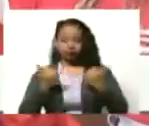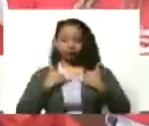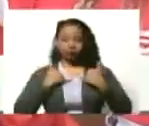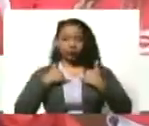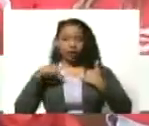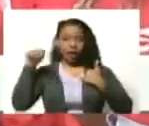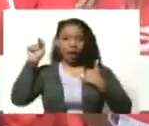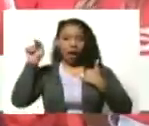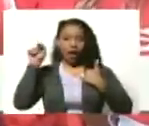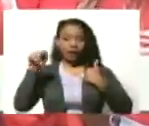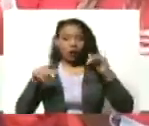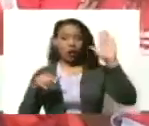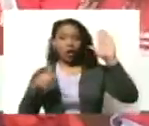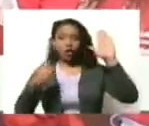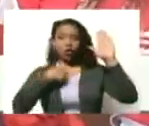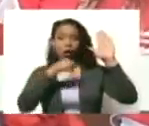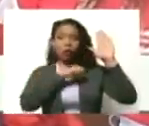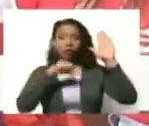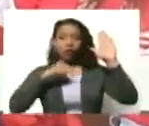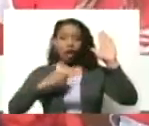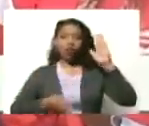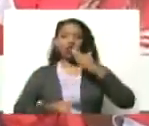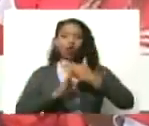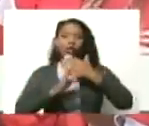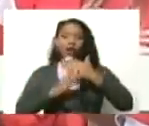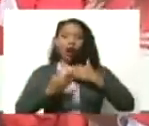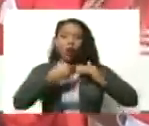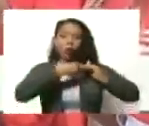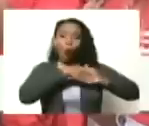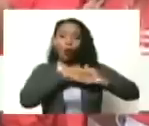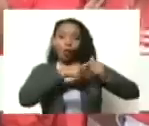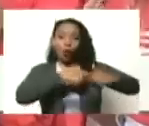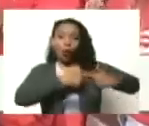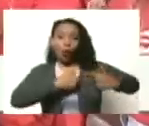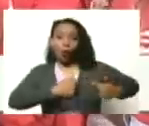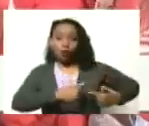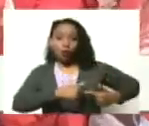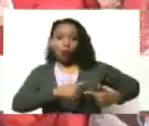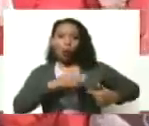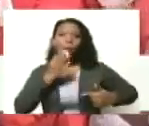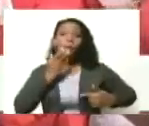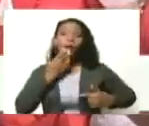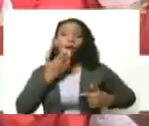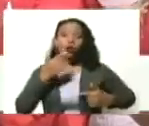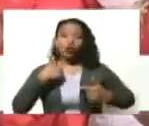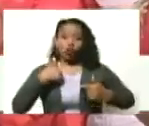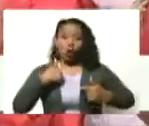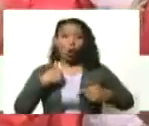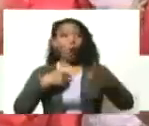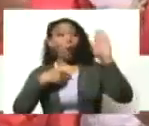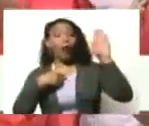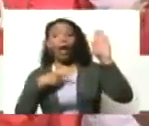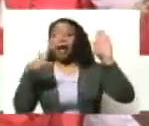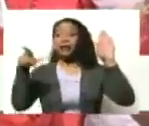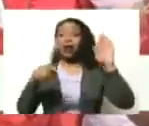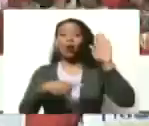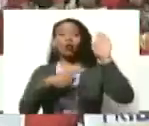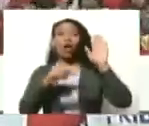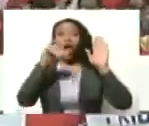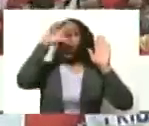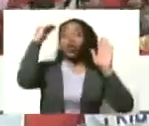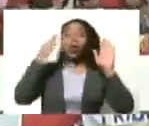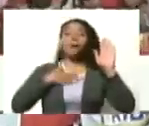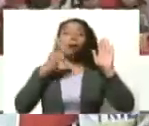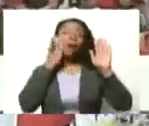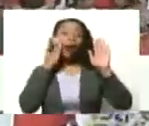ese juramento, yo en lo personal lo conservo. Porque cuando uno jura, no es el juramento ese que dice, por Dios y mi madre.